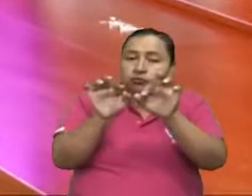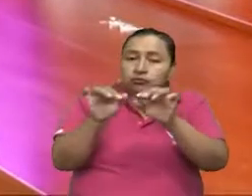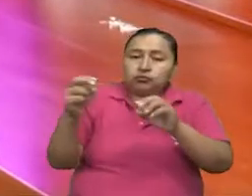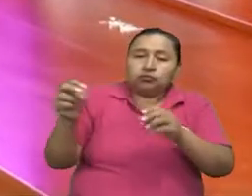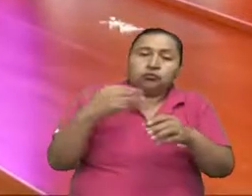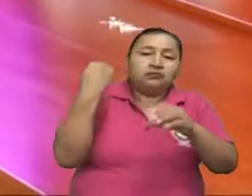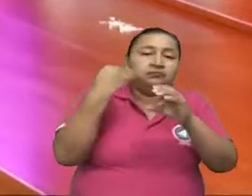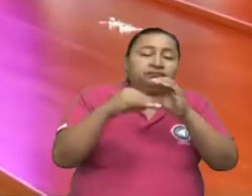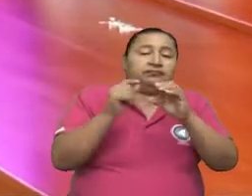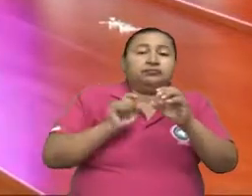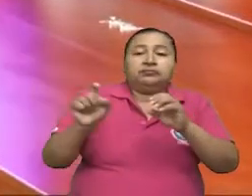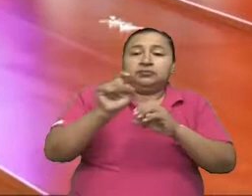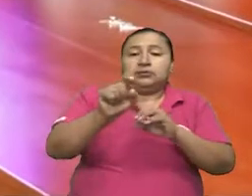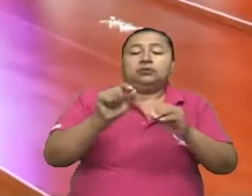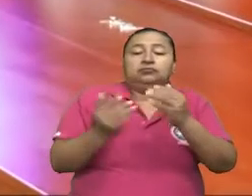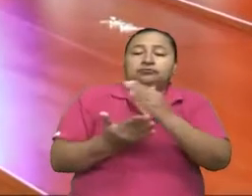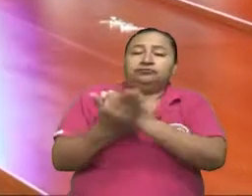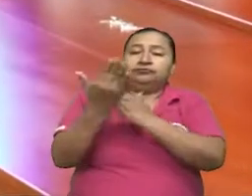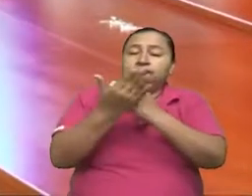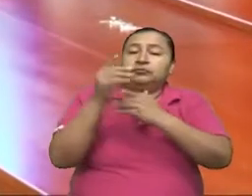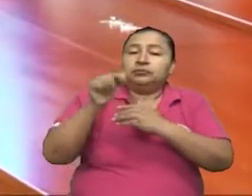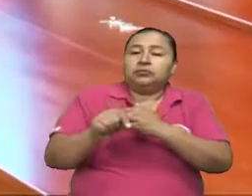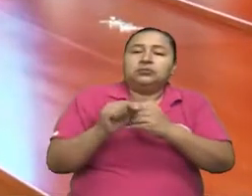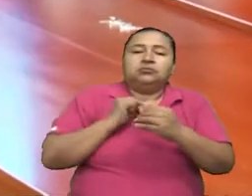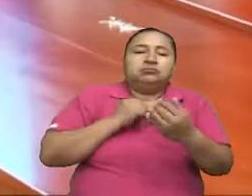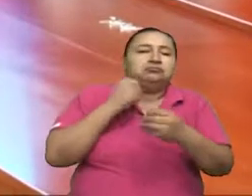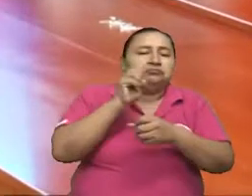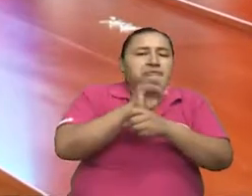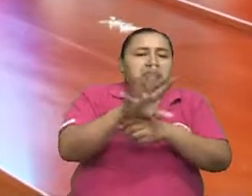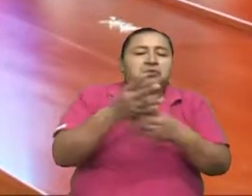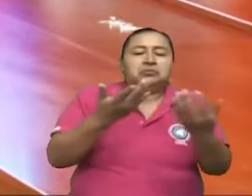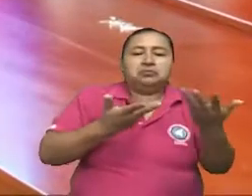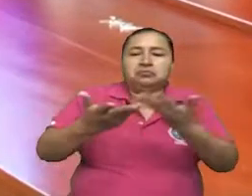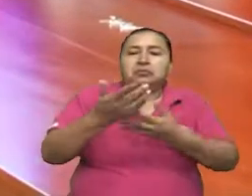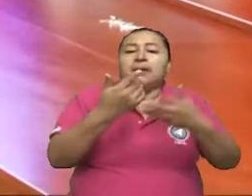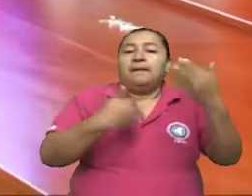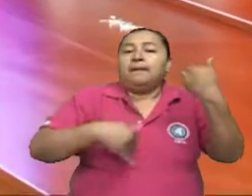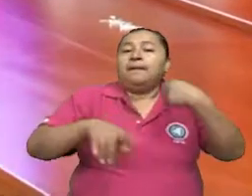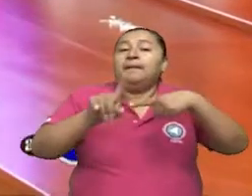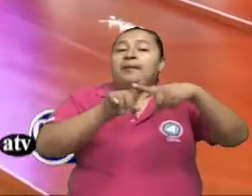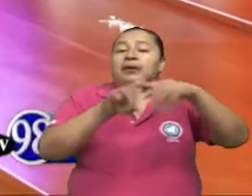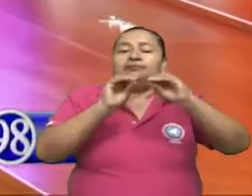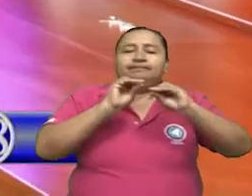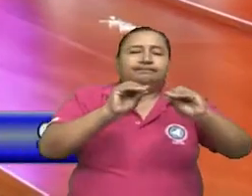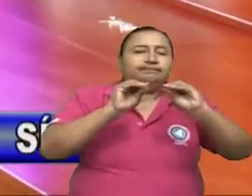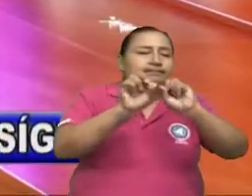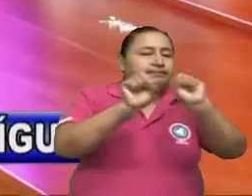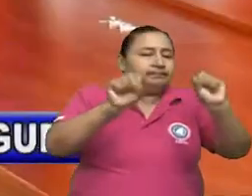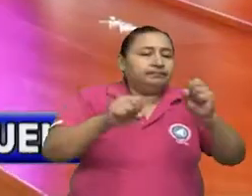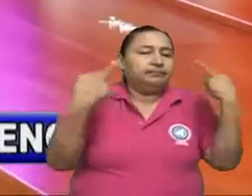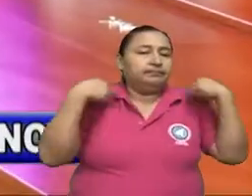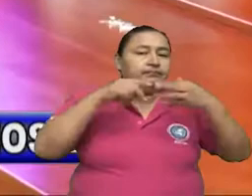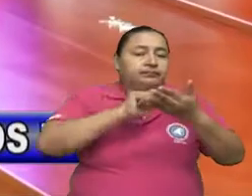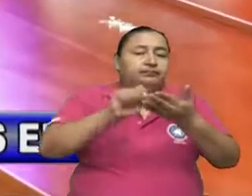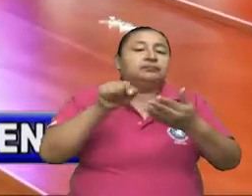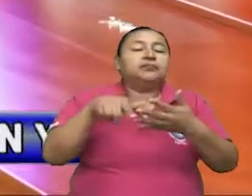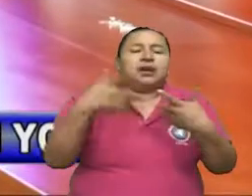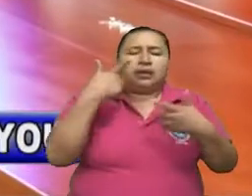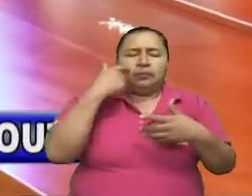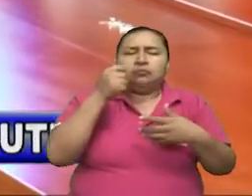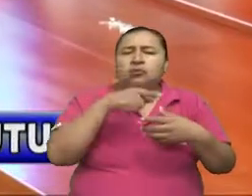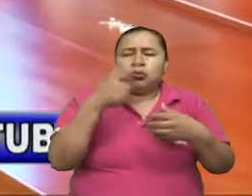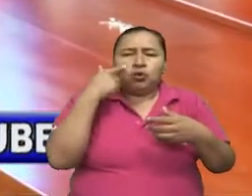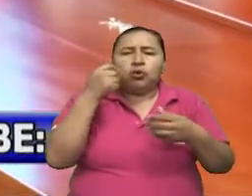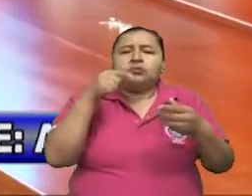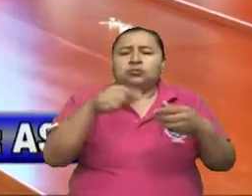intranet, impresoras, proyectores interactivos, entre otros, más la capacitación de los docentes para la